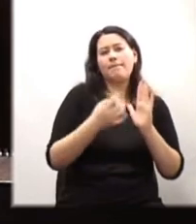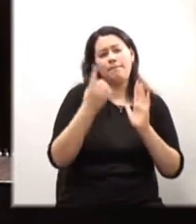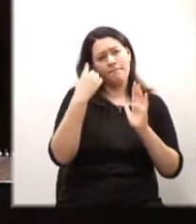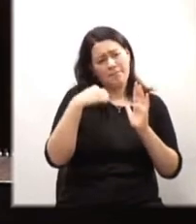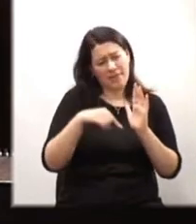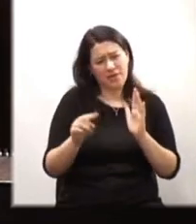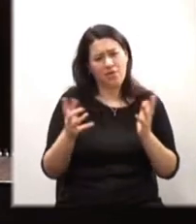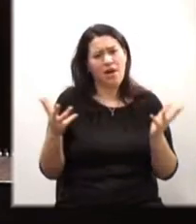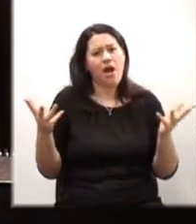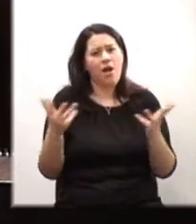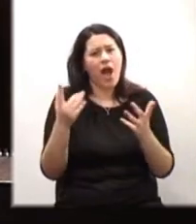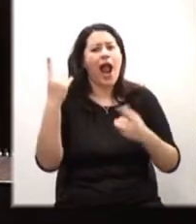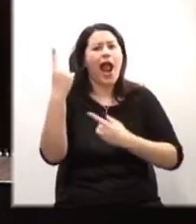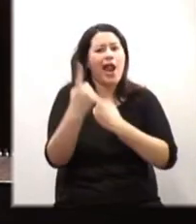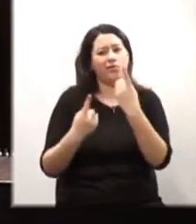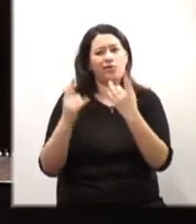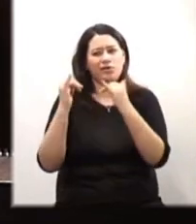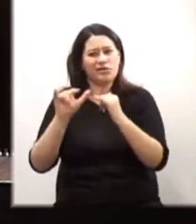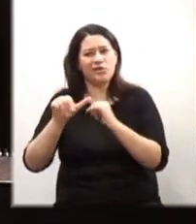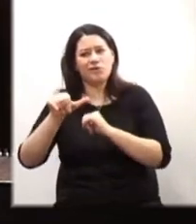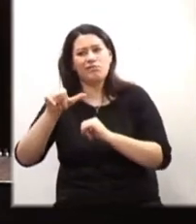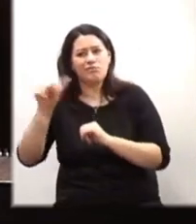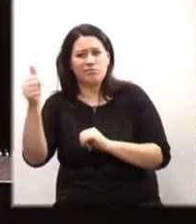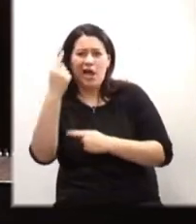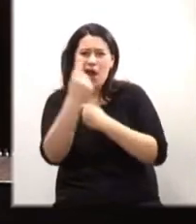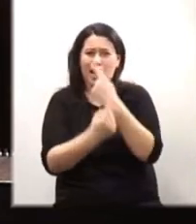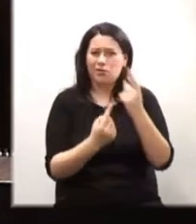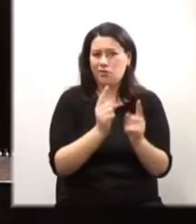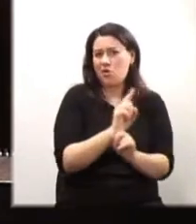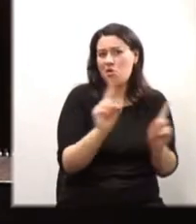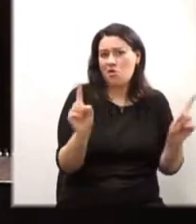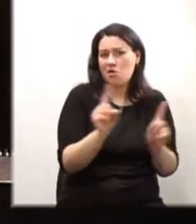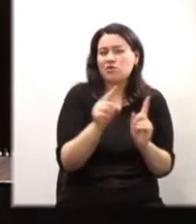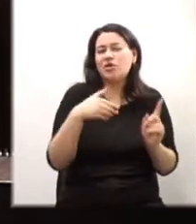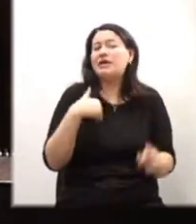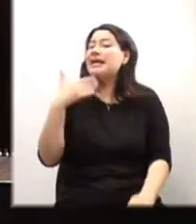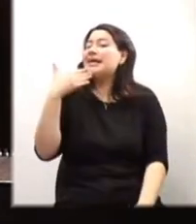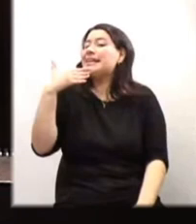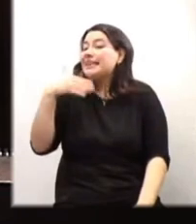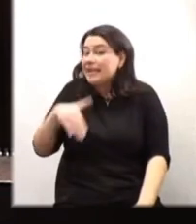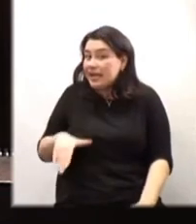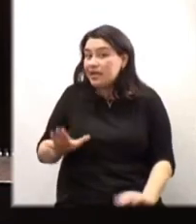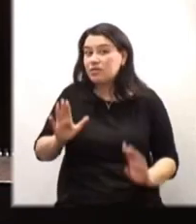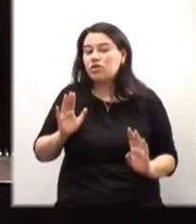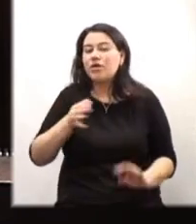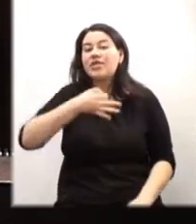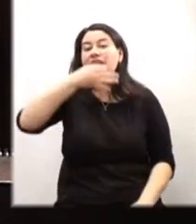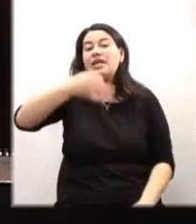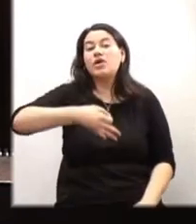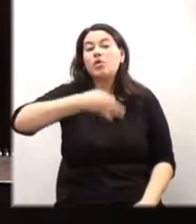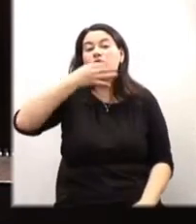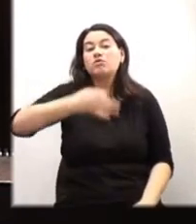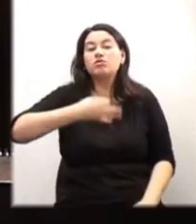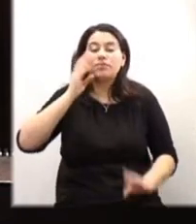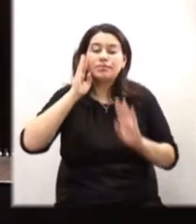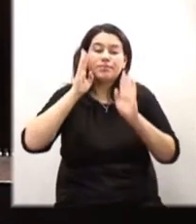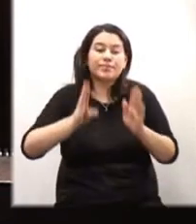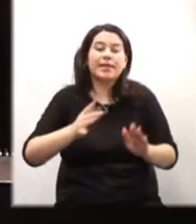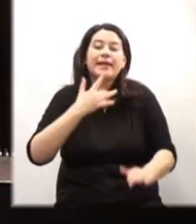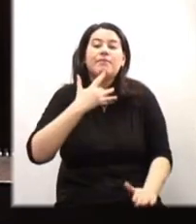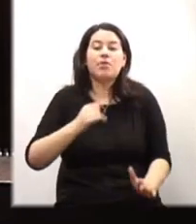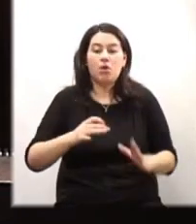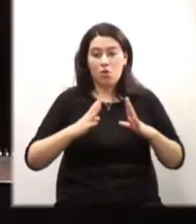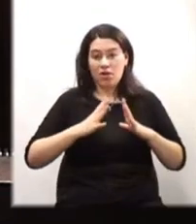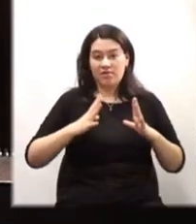estamos en un escenario en el cual algunos se cumplen y otros no se cumplen. Y yo entiendo que el énfasis o en el discurso se ponga con el ejemplo de la